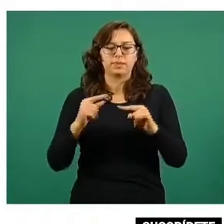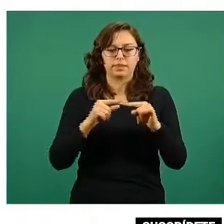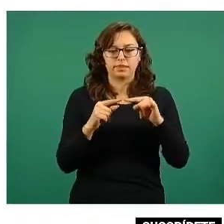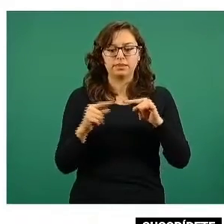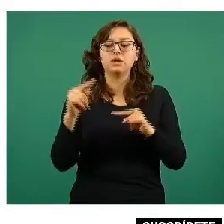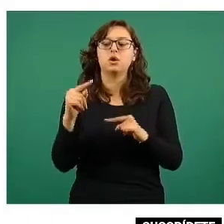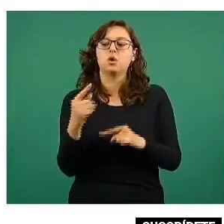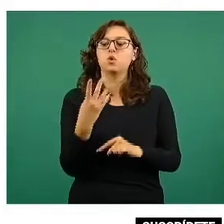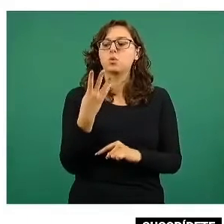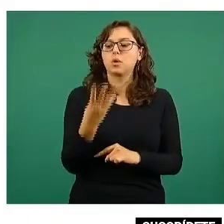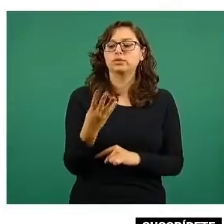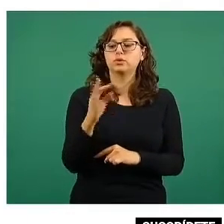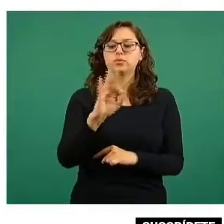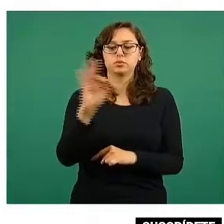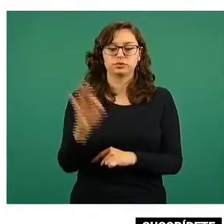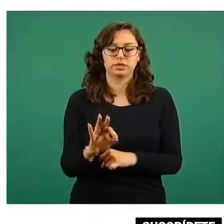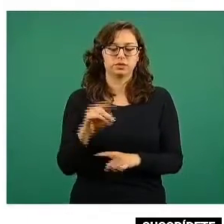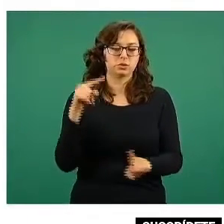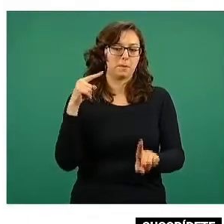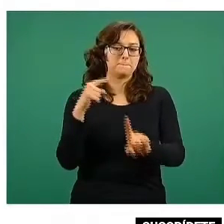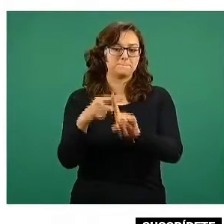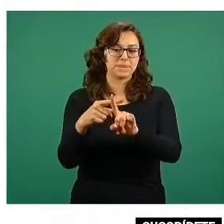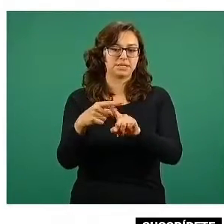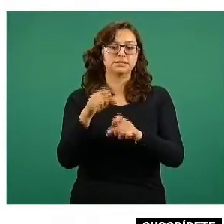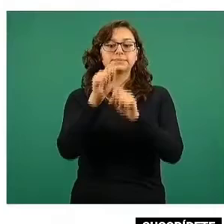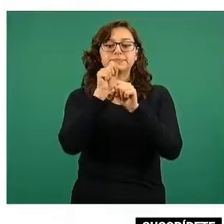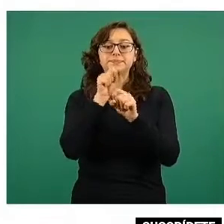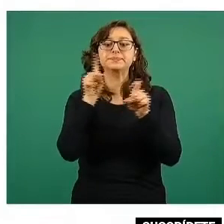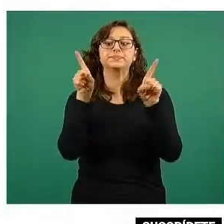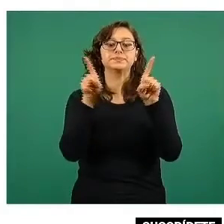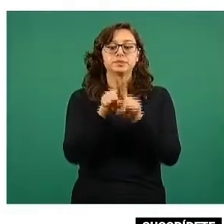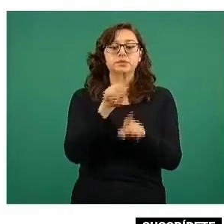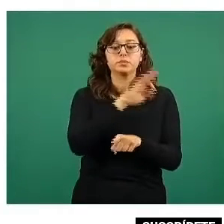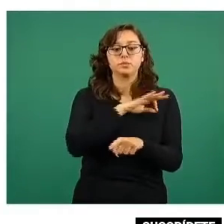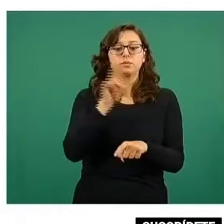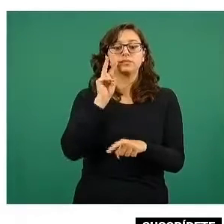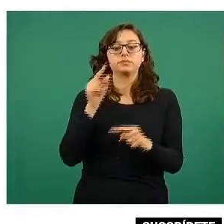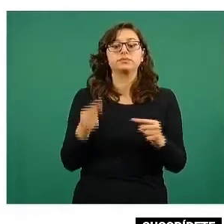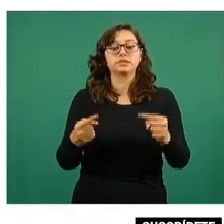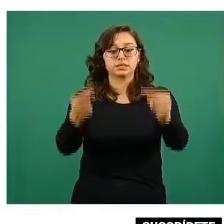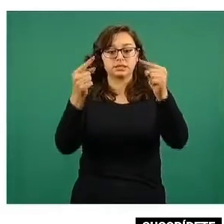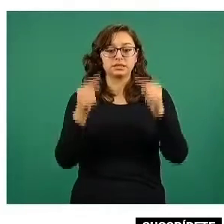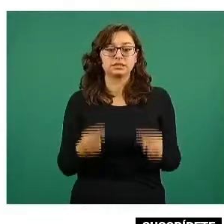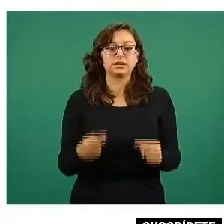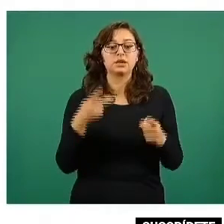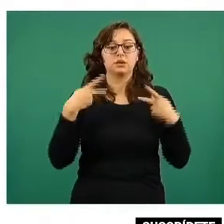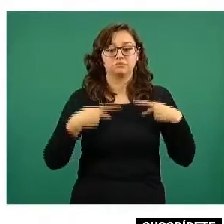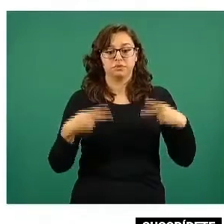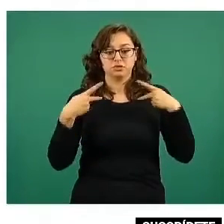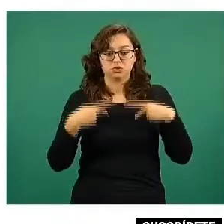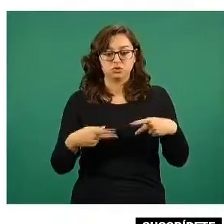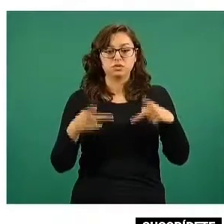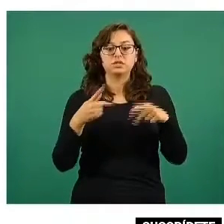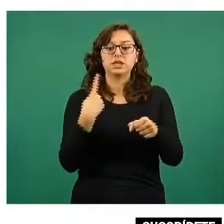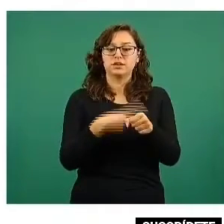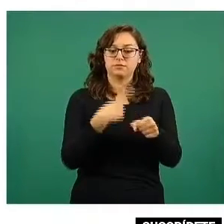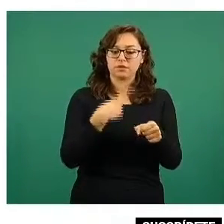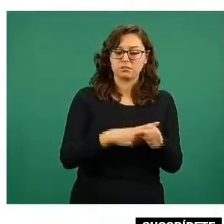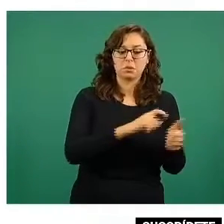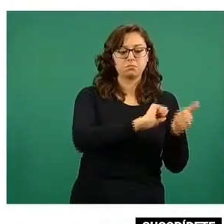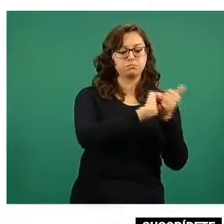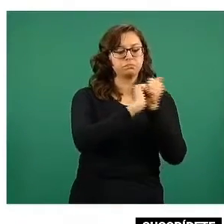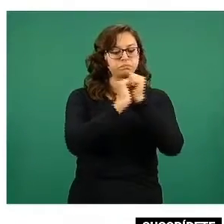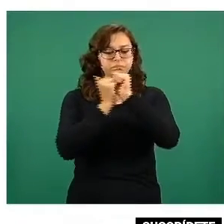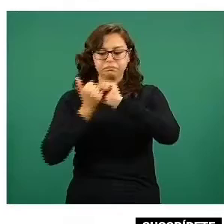4%. Así también vemos que la curva de casos de personas que se estiman se han recuperado de la